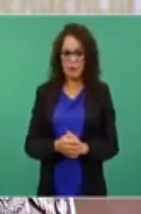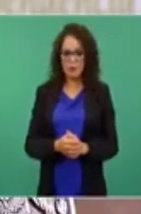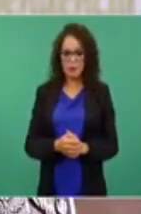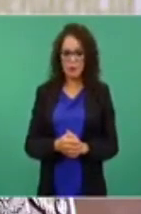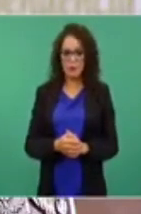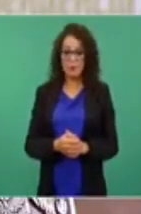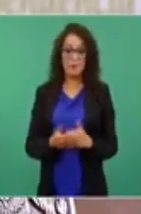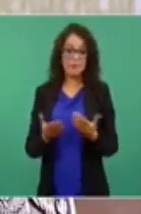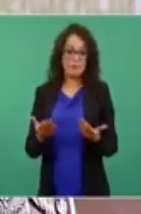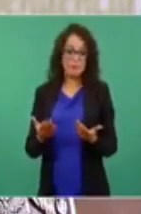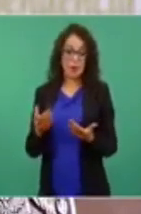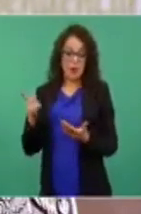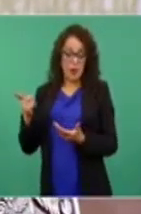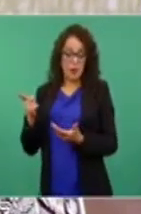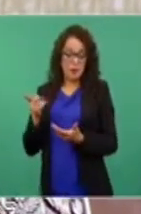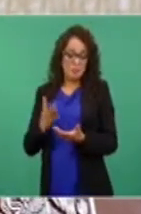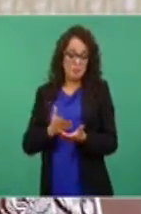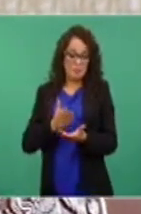Y tienen que entregar